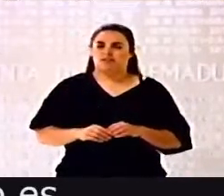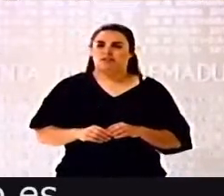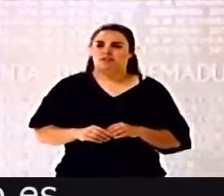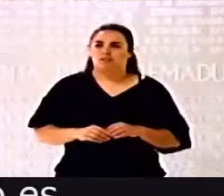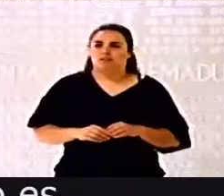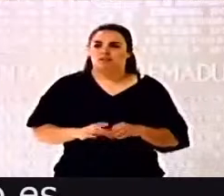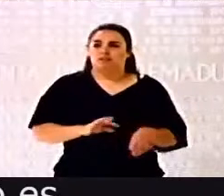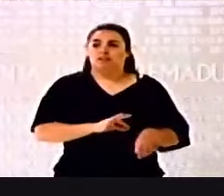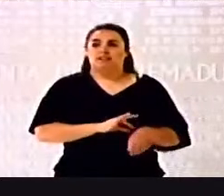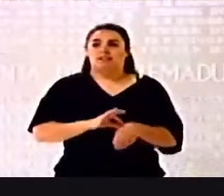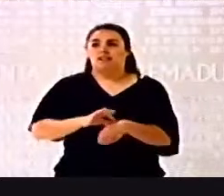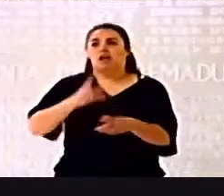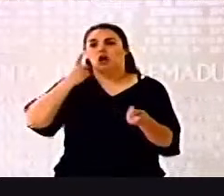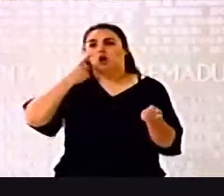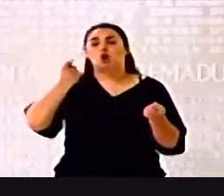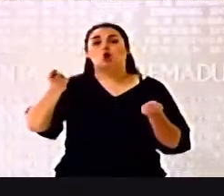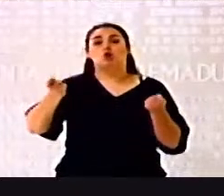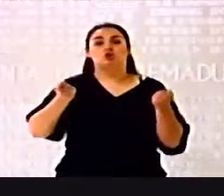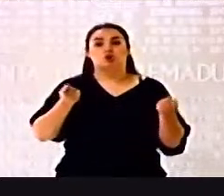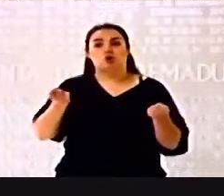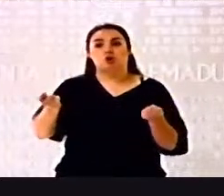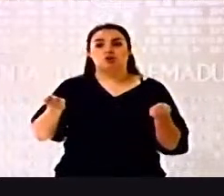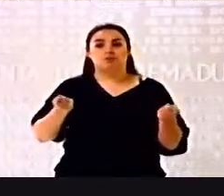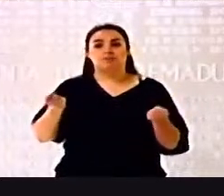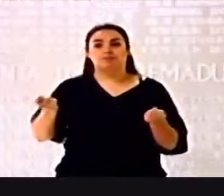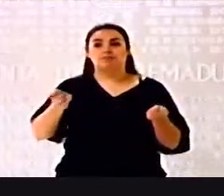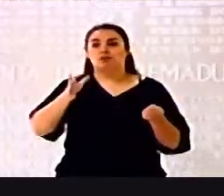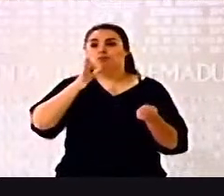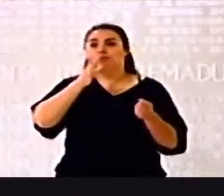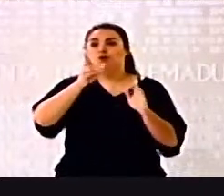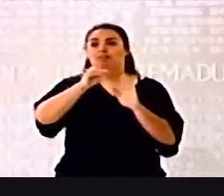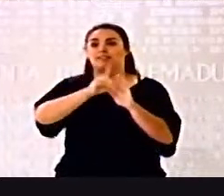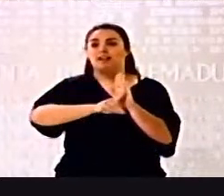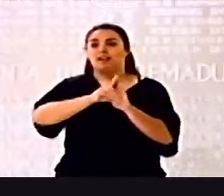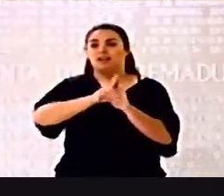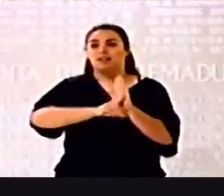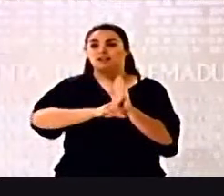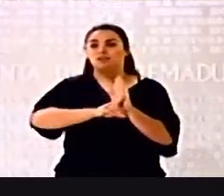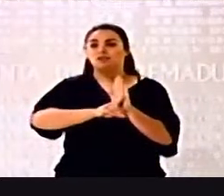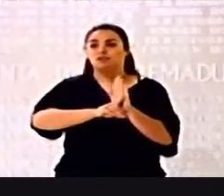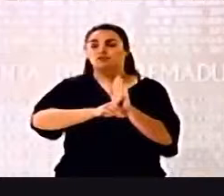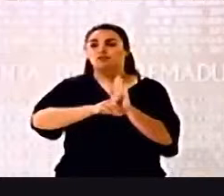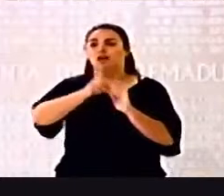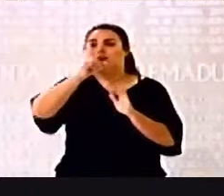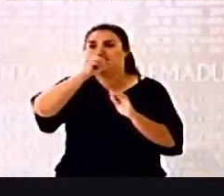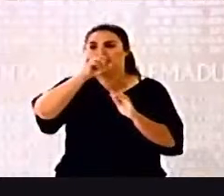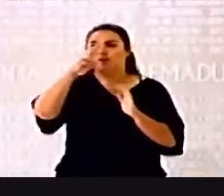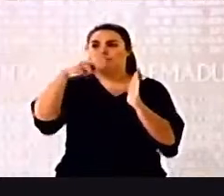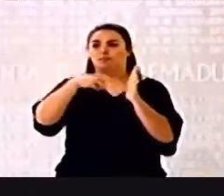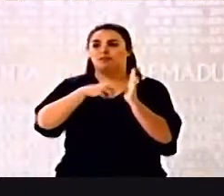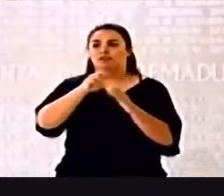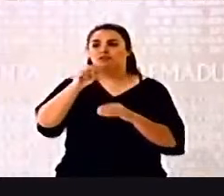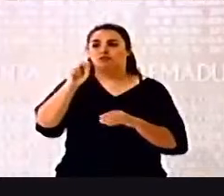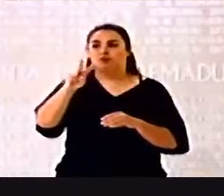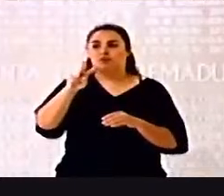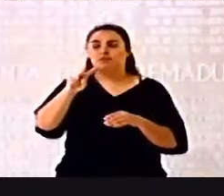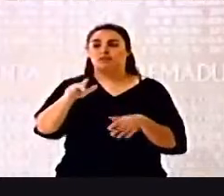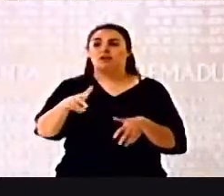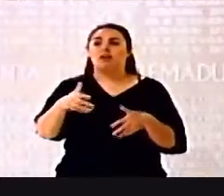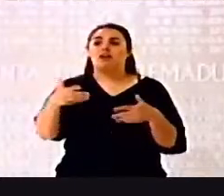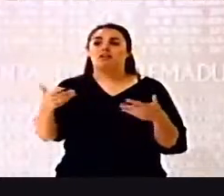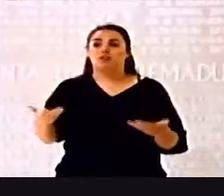La guía está regulada por un decreto que es del año 2012, por lo